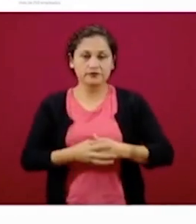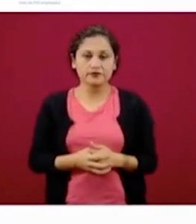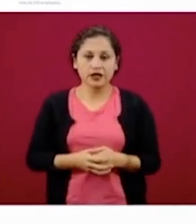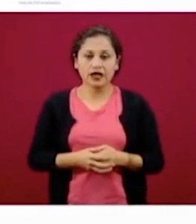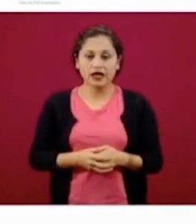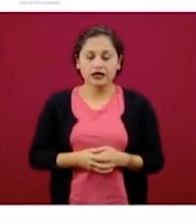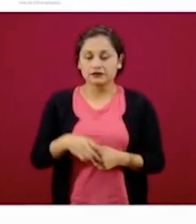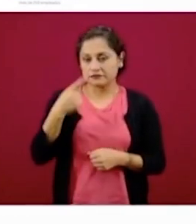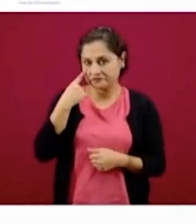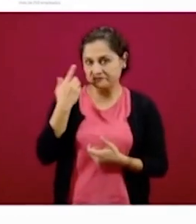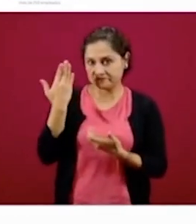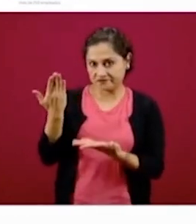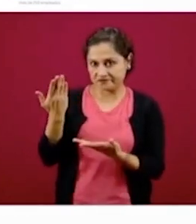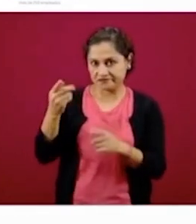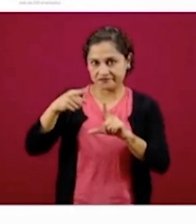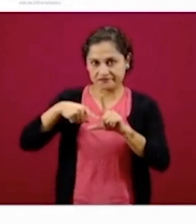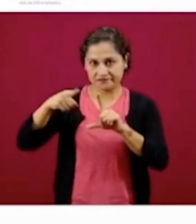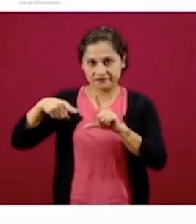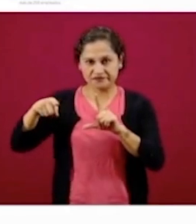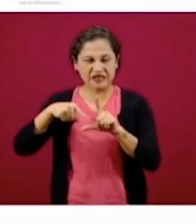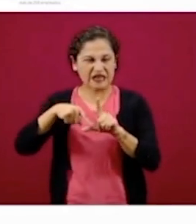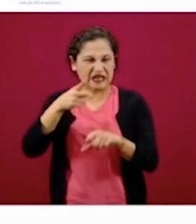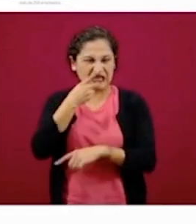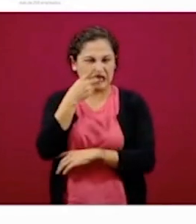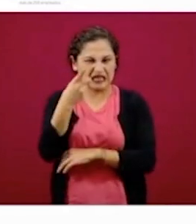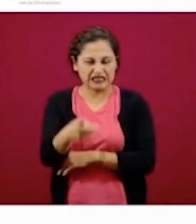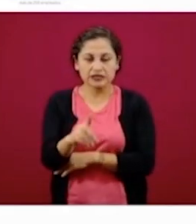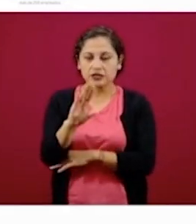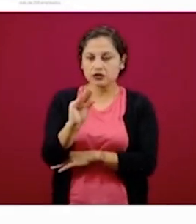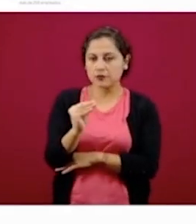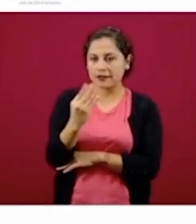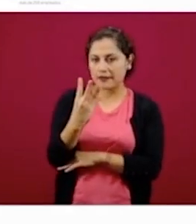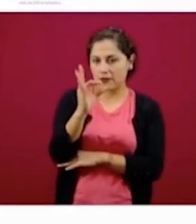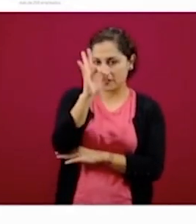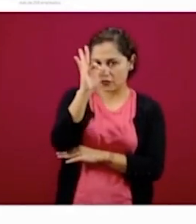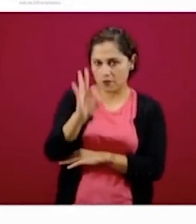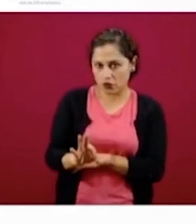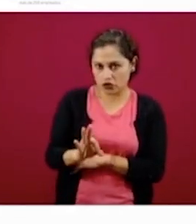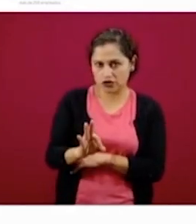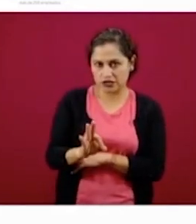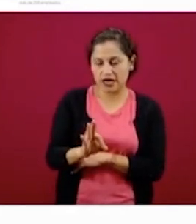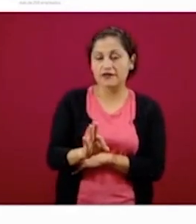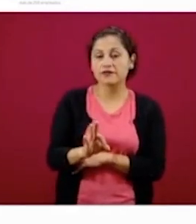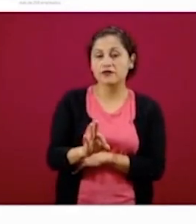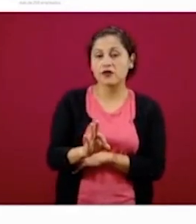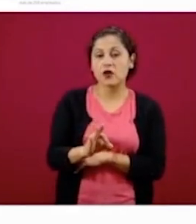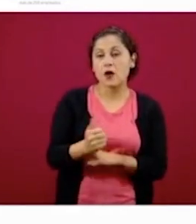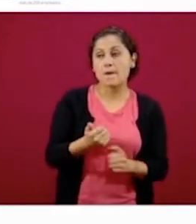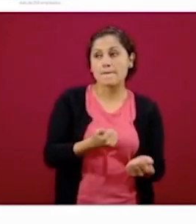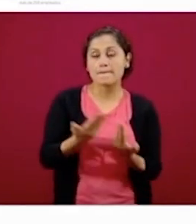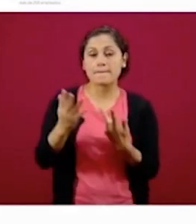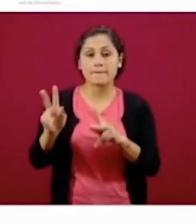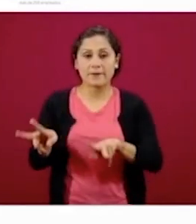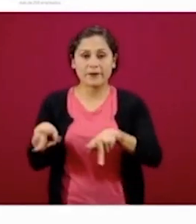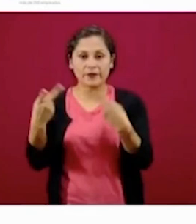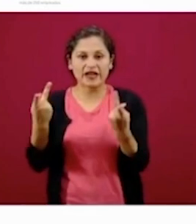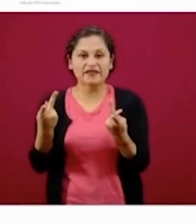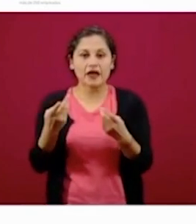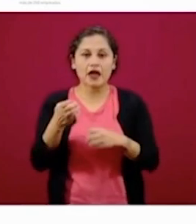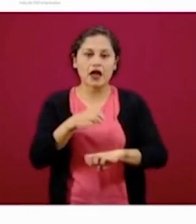como esta, donde el 94% casi de las exportaciones son empresas grandes,